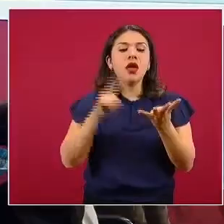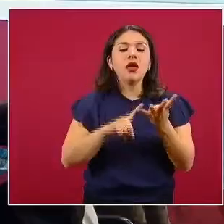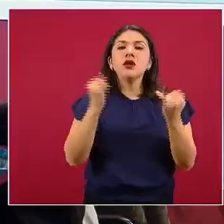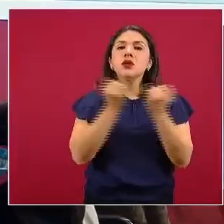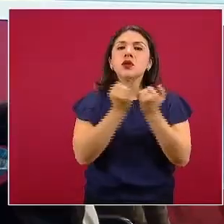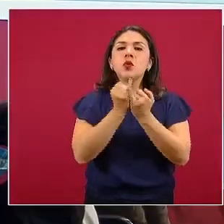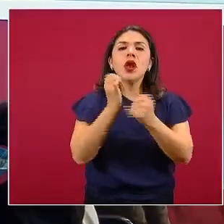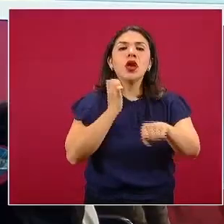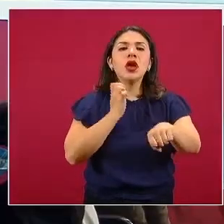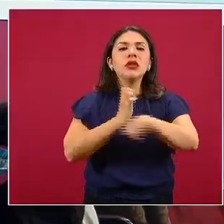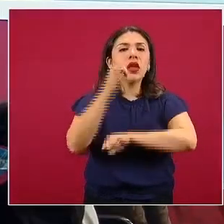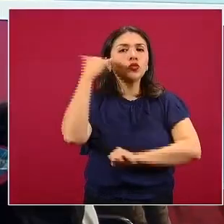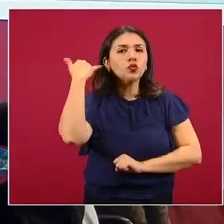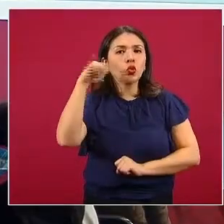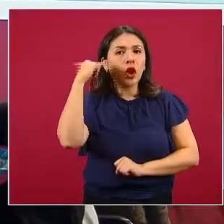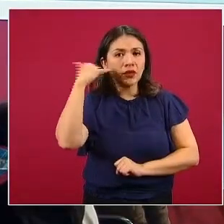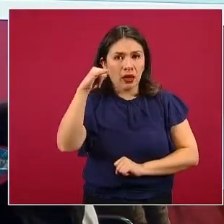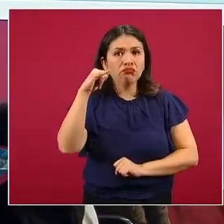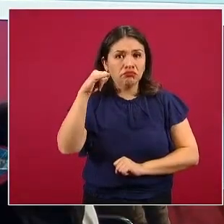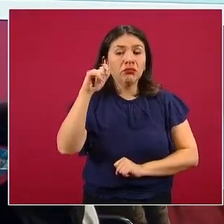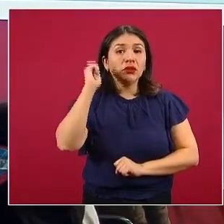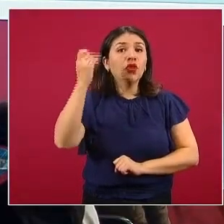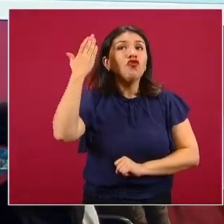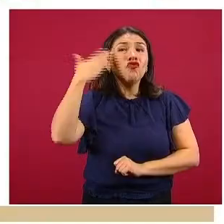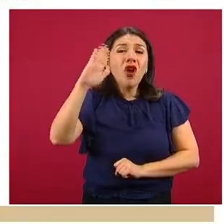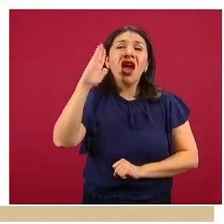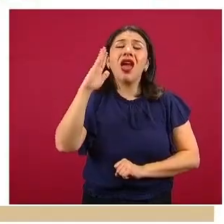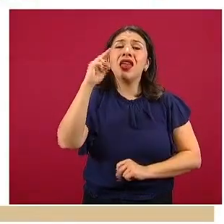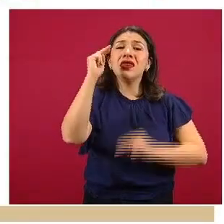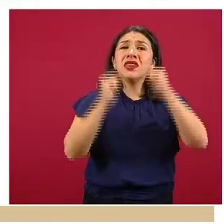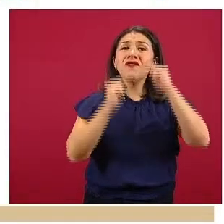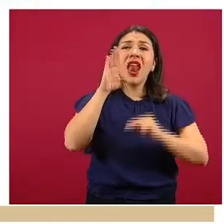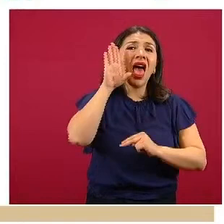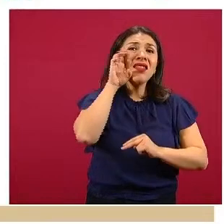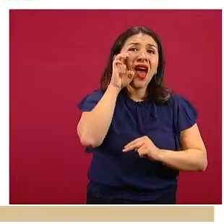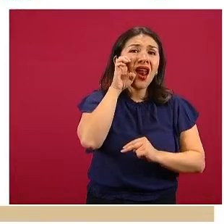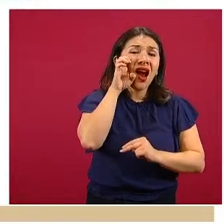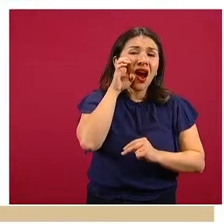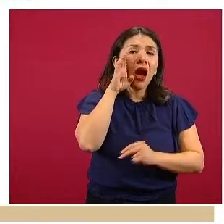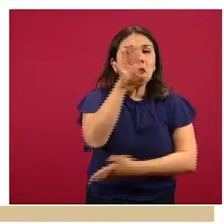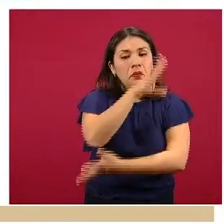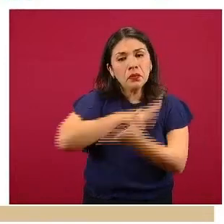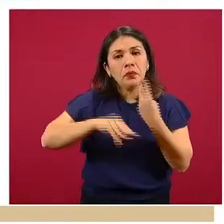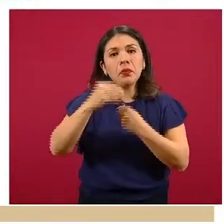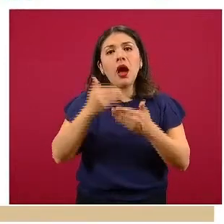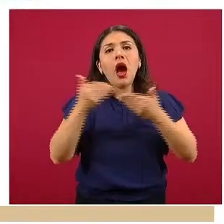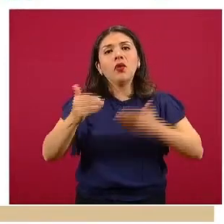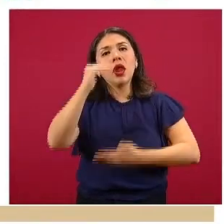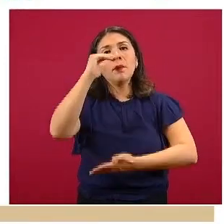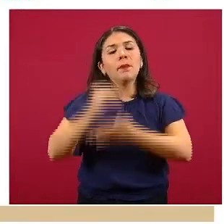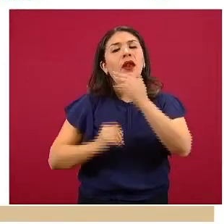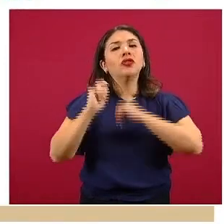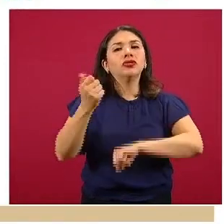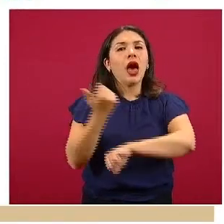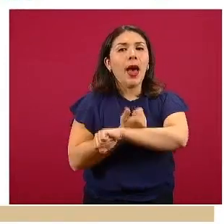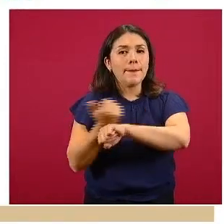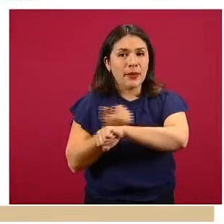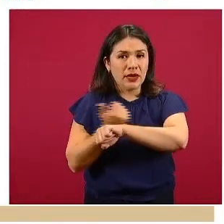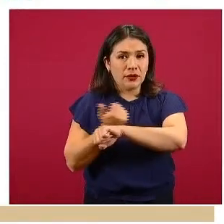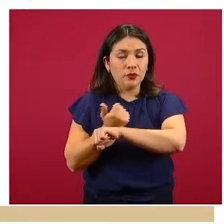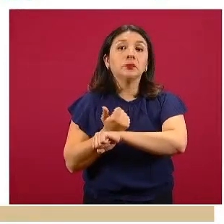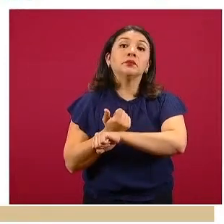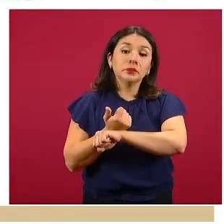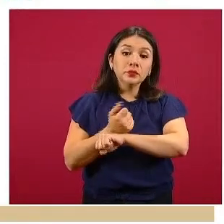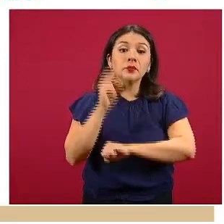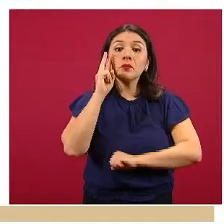estado de Yucatán, que habiendo estado en un nivel de riesgo naranja, bajaron a un nivel de riesgo amarillo.